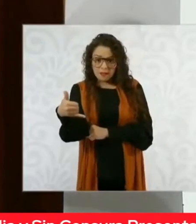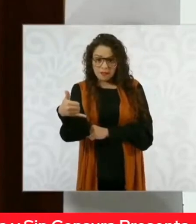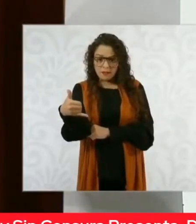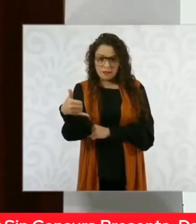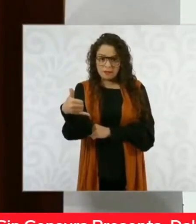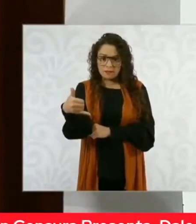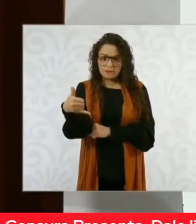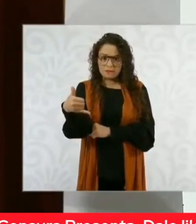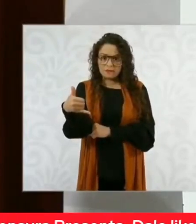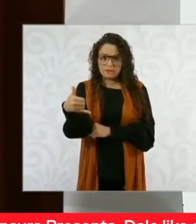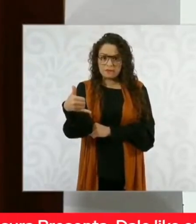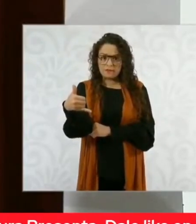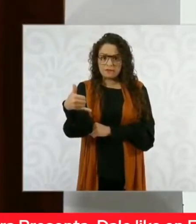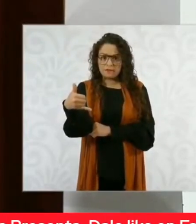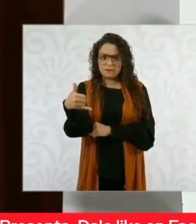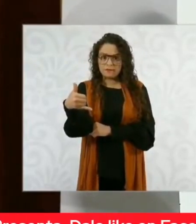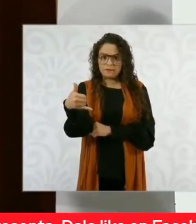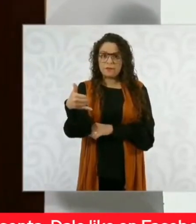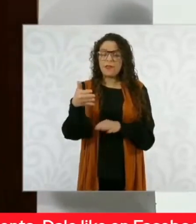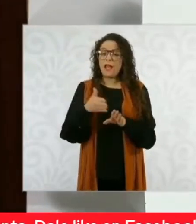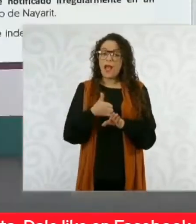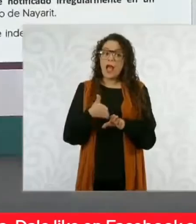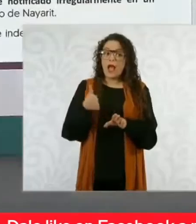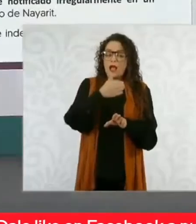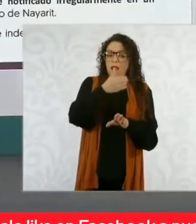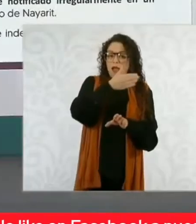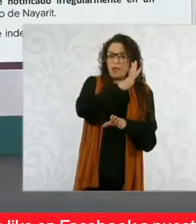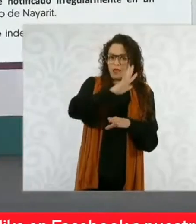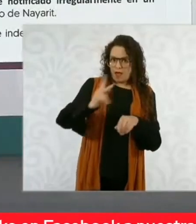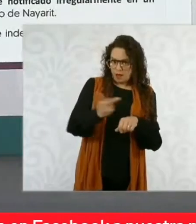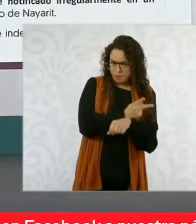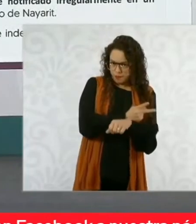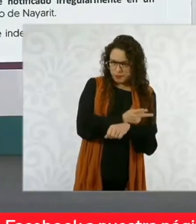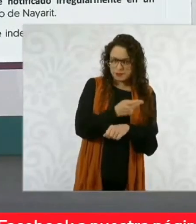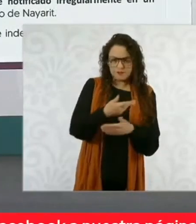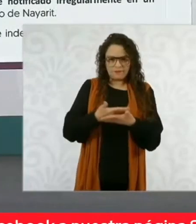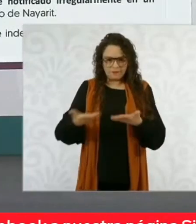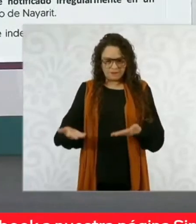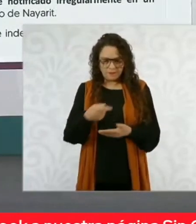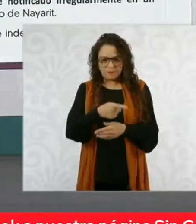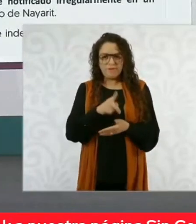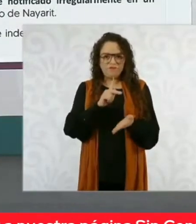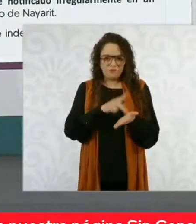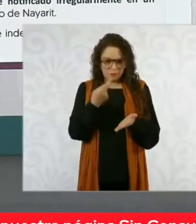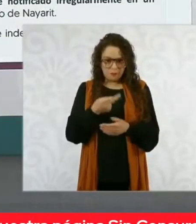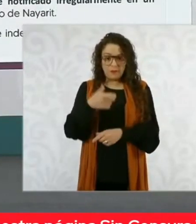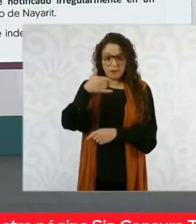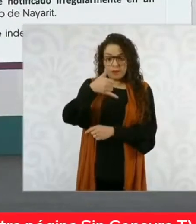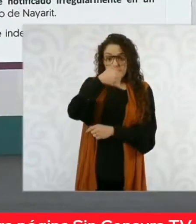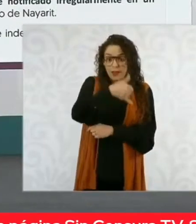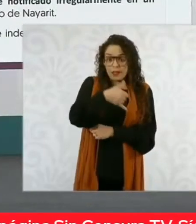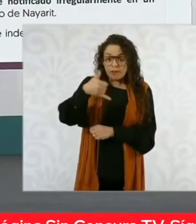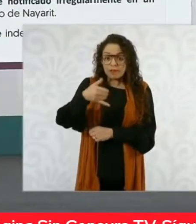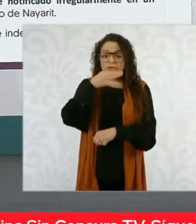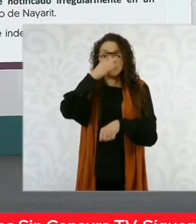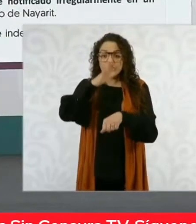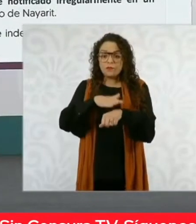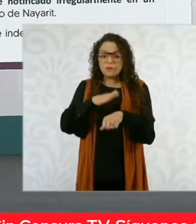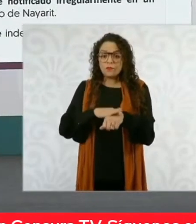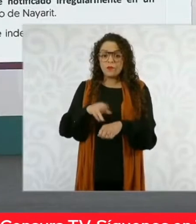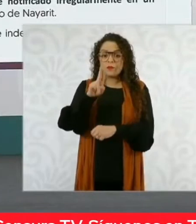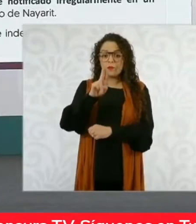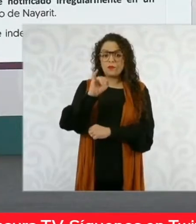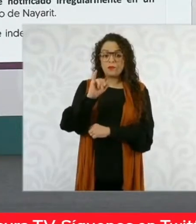había ocurrido en la administración pasada, el Infonavit informó a la Unidad de Inteligencia